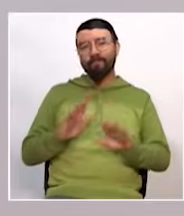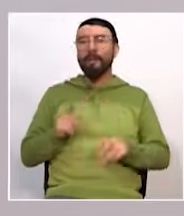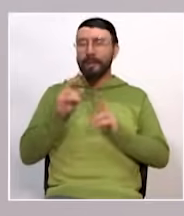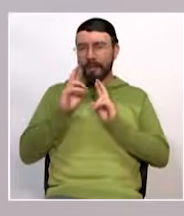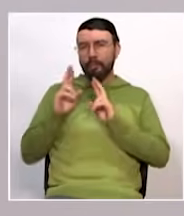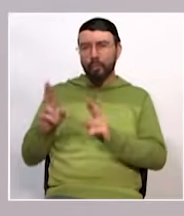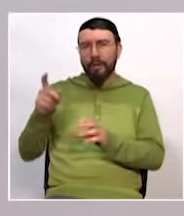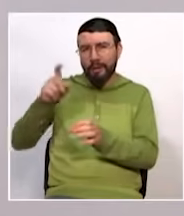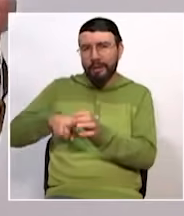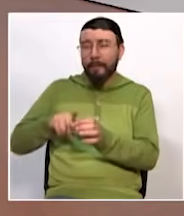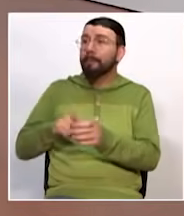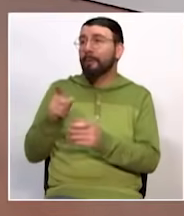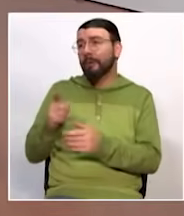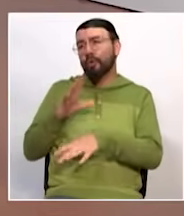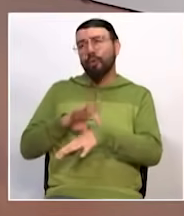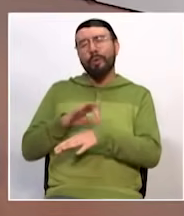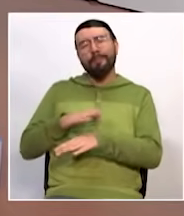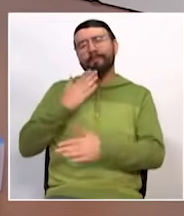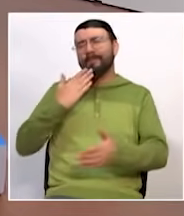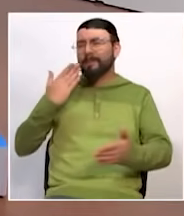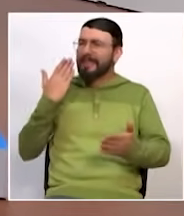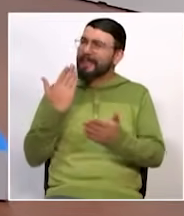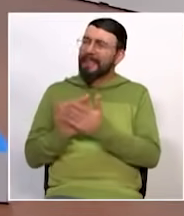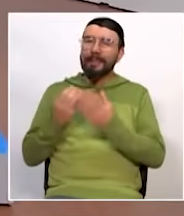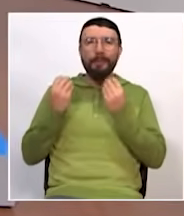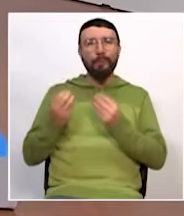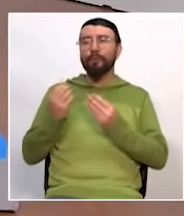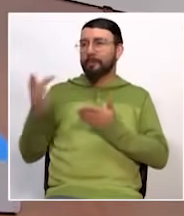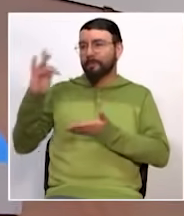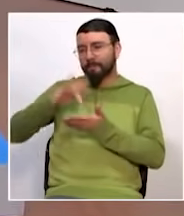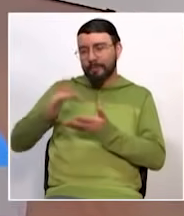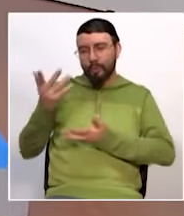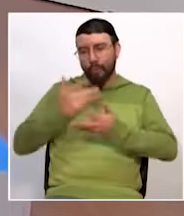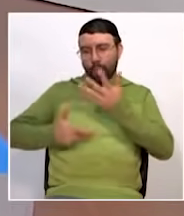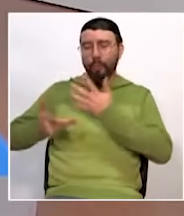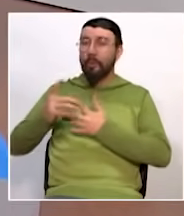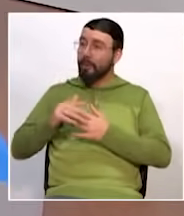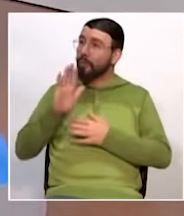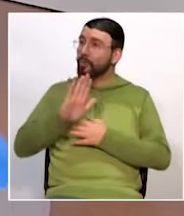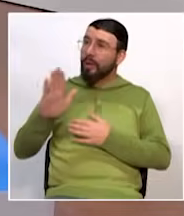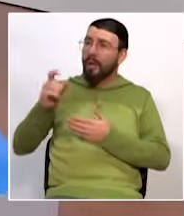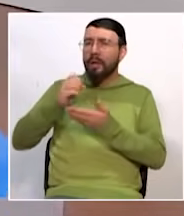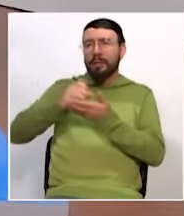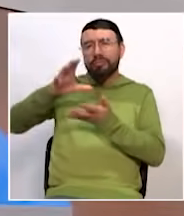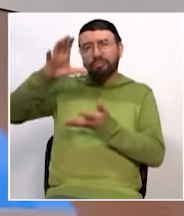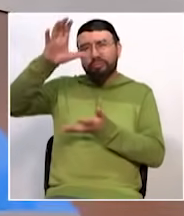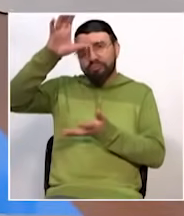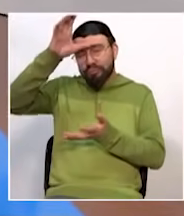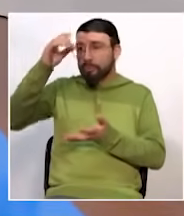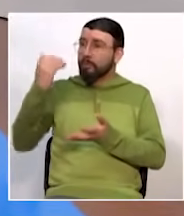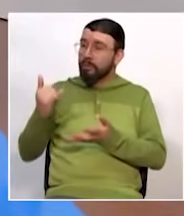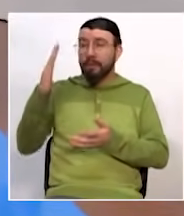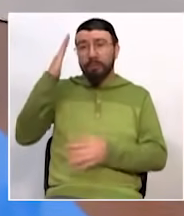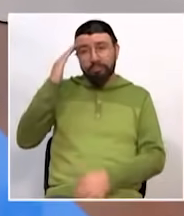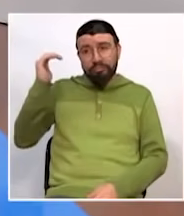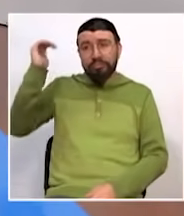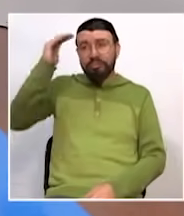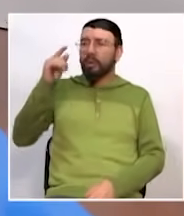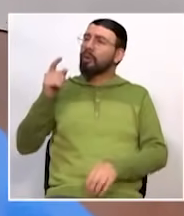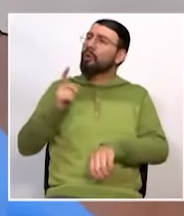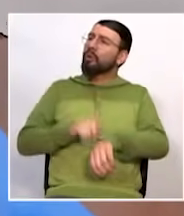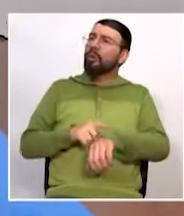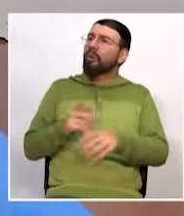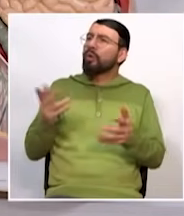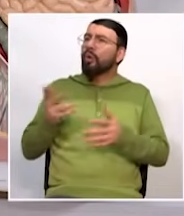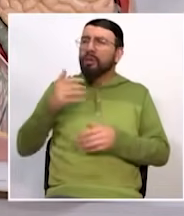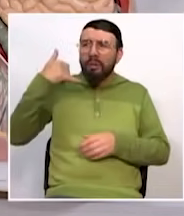internamente entonces doctor eduardo nado muchas gracias por estar aquí compartiendo con nosotros sus conocimientos y sabiduría número de contacto donde lo pueden